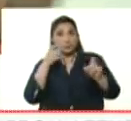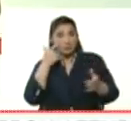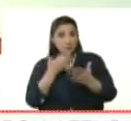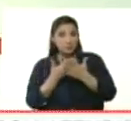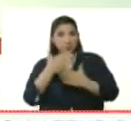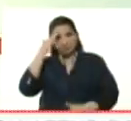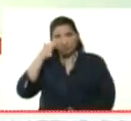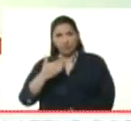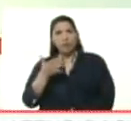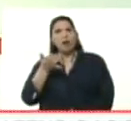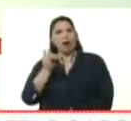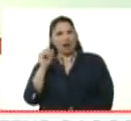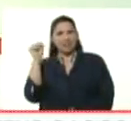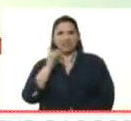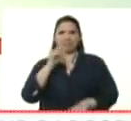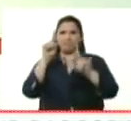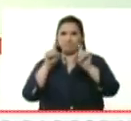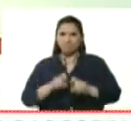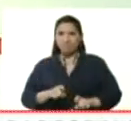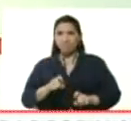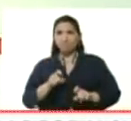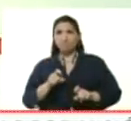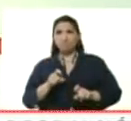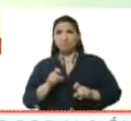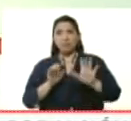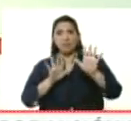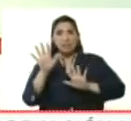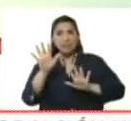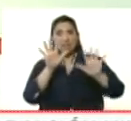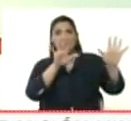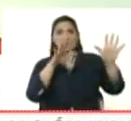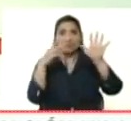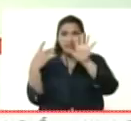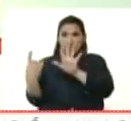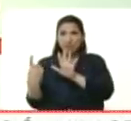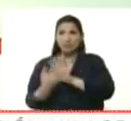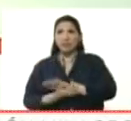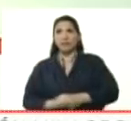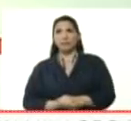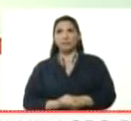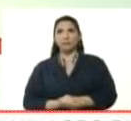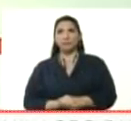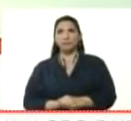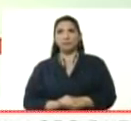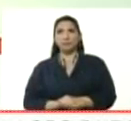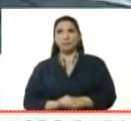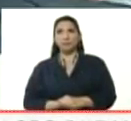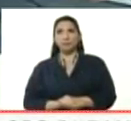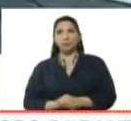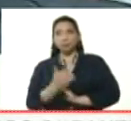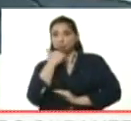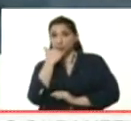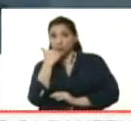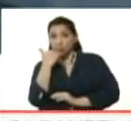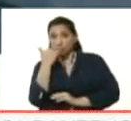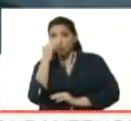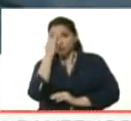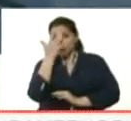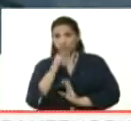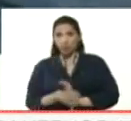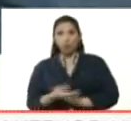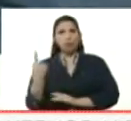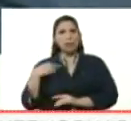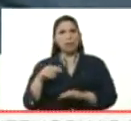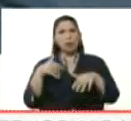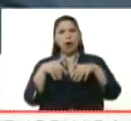Nosotros tenemos unas maniobras ahorita a 15, 16. 15 y 16, ¿no? Sí, tenemos un ejercicio.